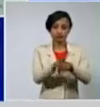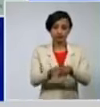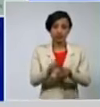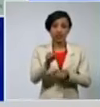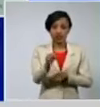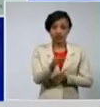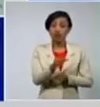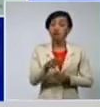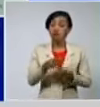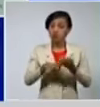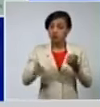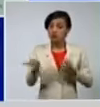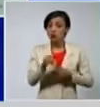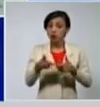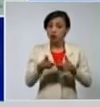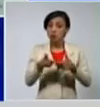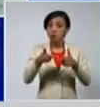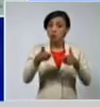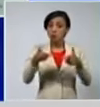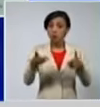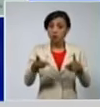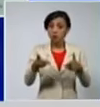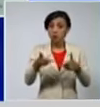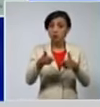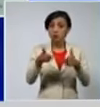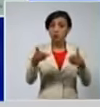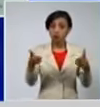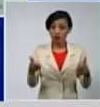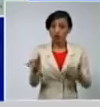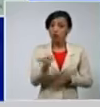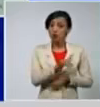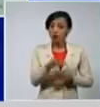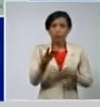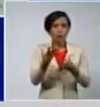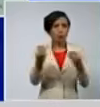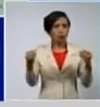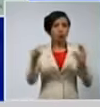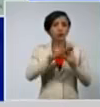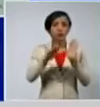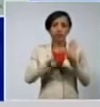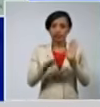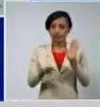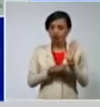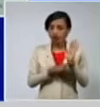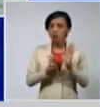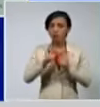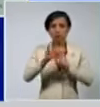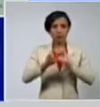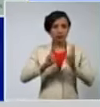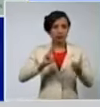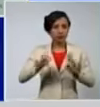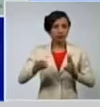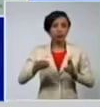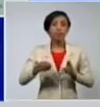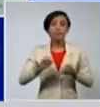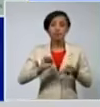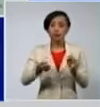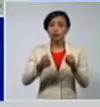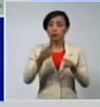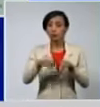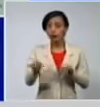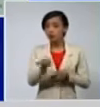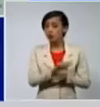de casos, se adoptan muchas medidas para su control, pero de todas formas una cifra elevada, con